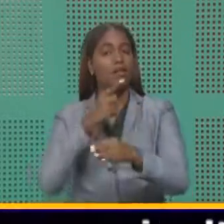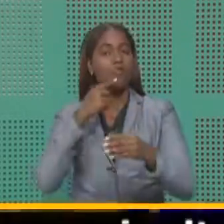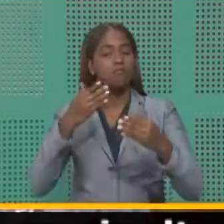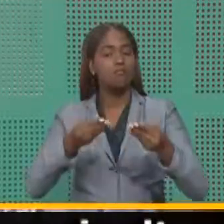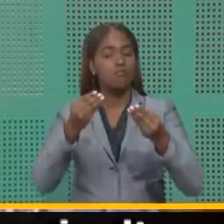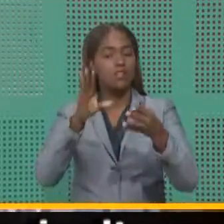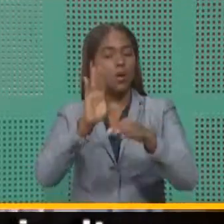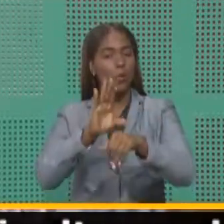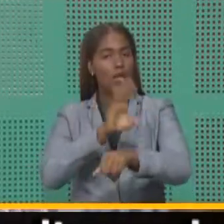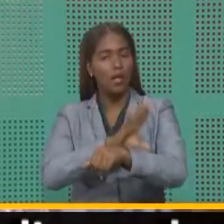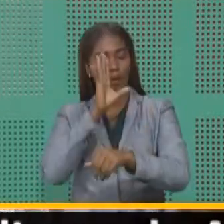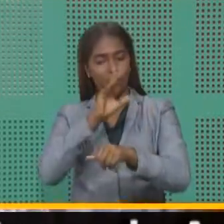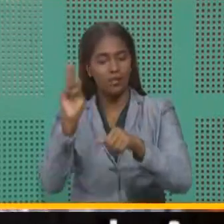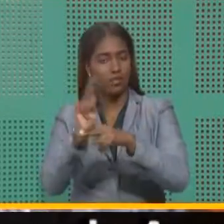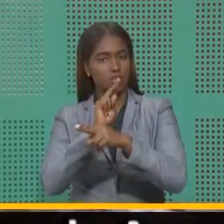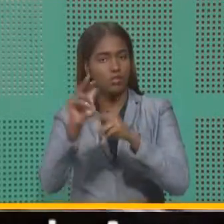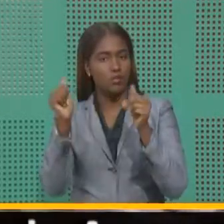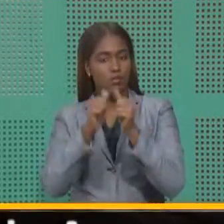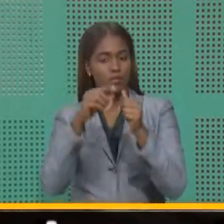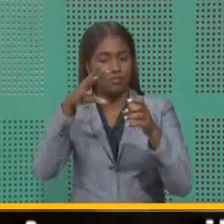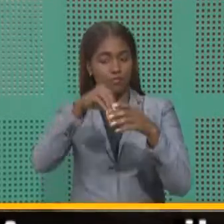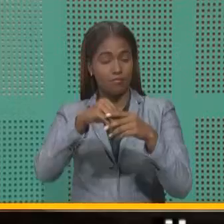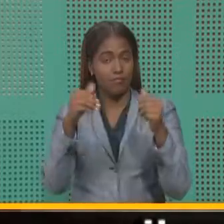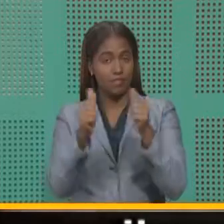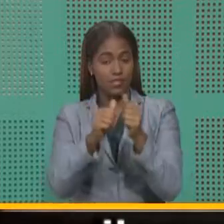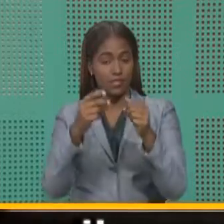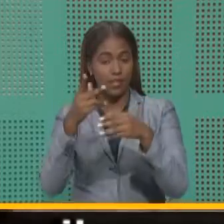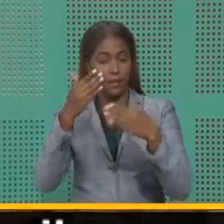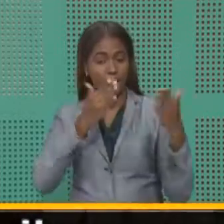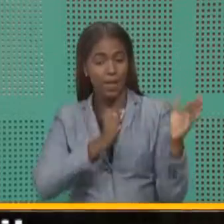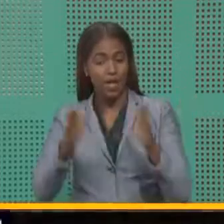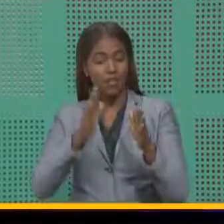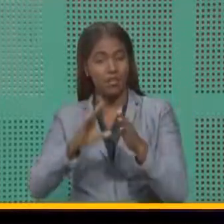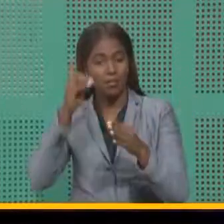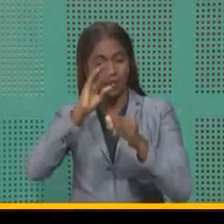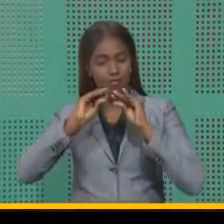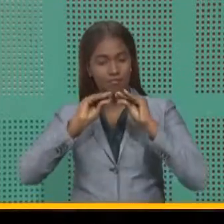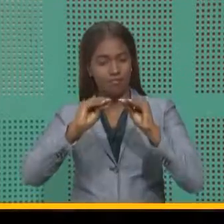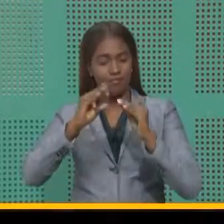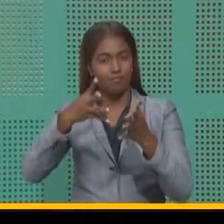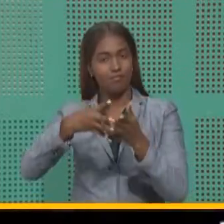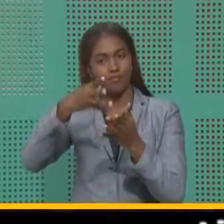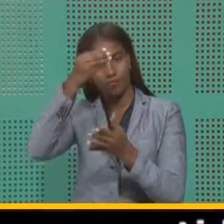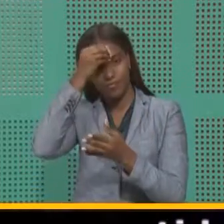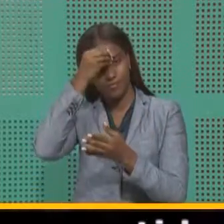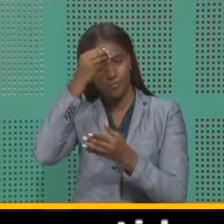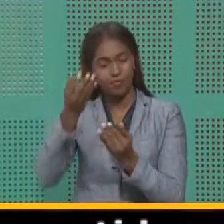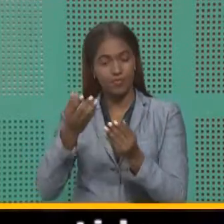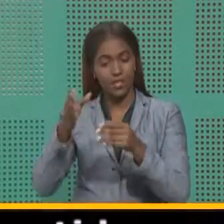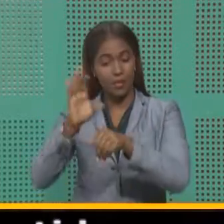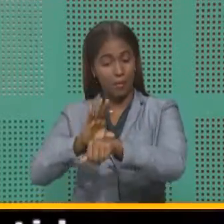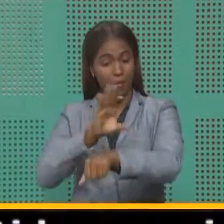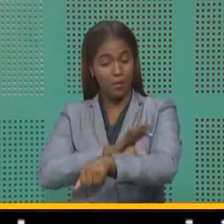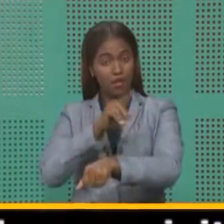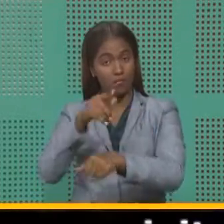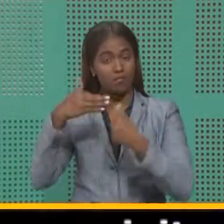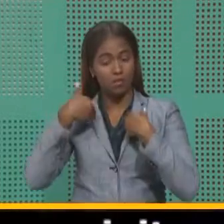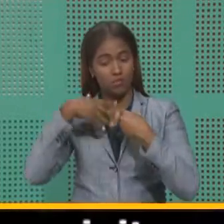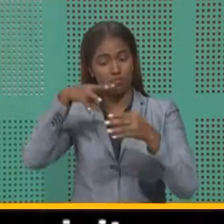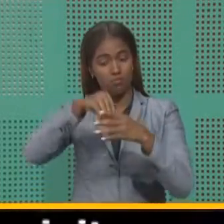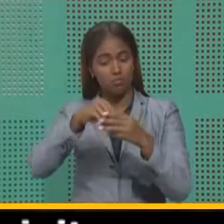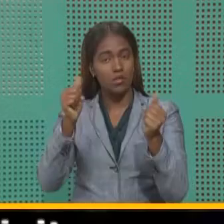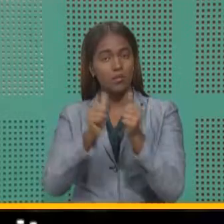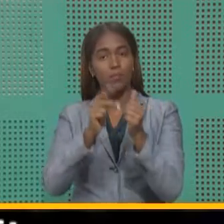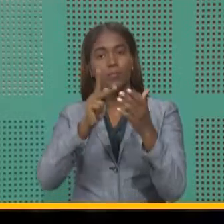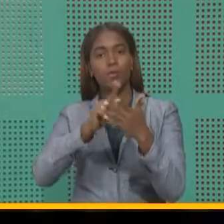computadoras que usarán como un complemento en el proceso de enseñanza-aprendizaje las computadoras forman parte